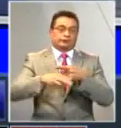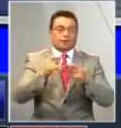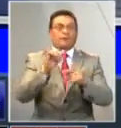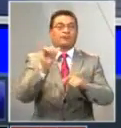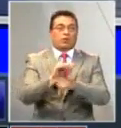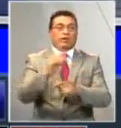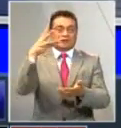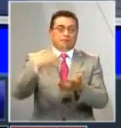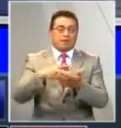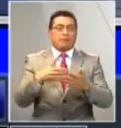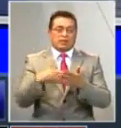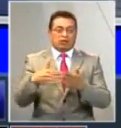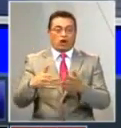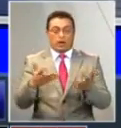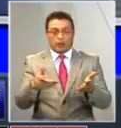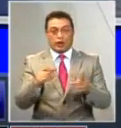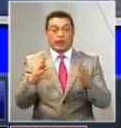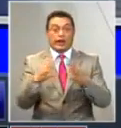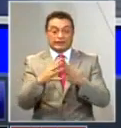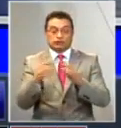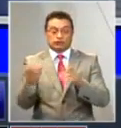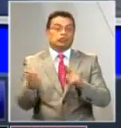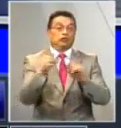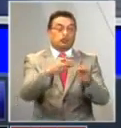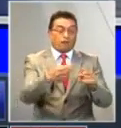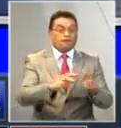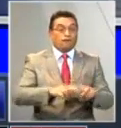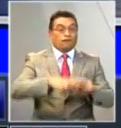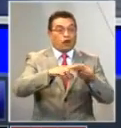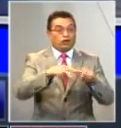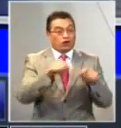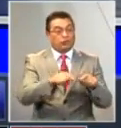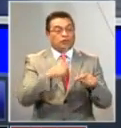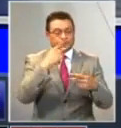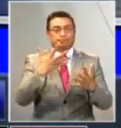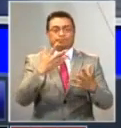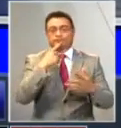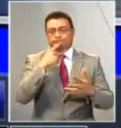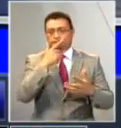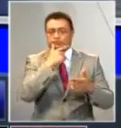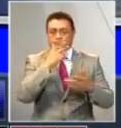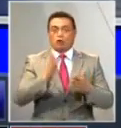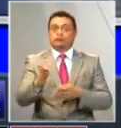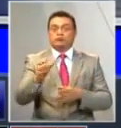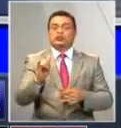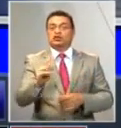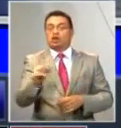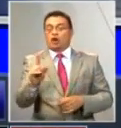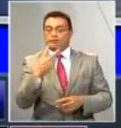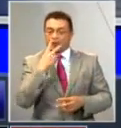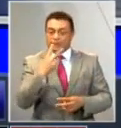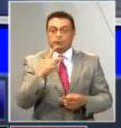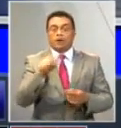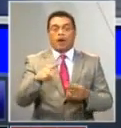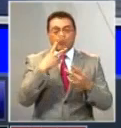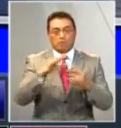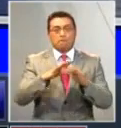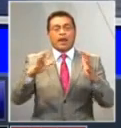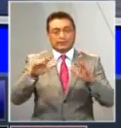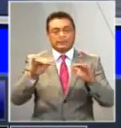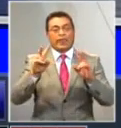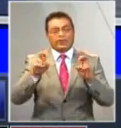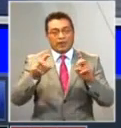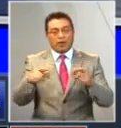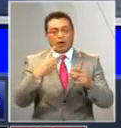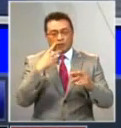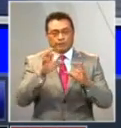mil millones de pesos en el ejército a los fondos provenientes de este mecanismo puso en tela de juicio su continuidad. Queremos conocer más detalles sobre este tema y para